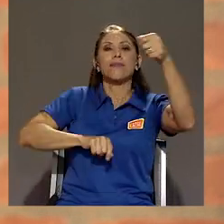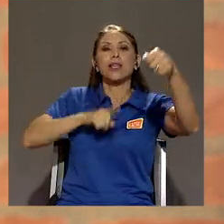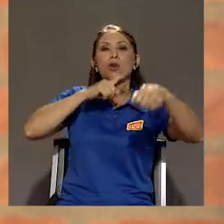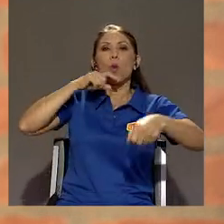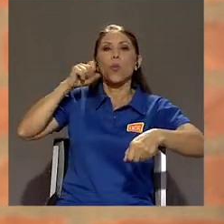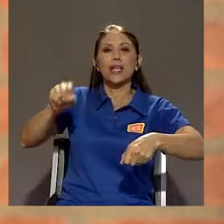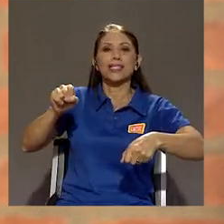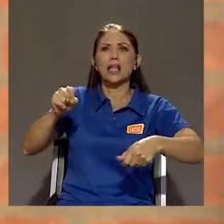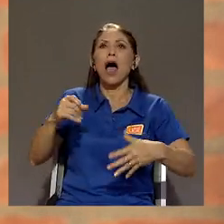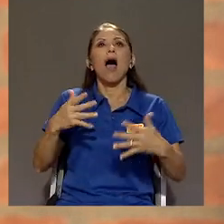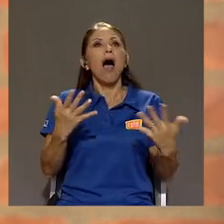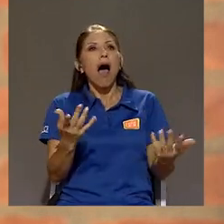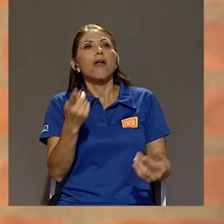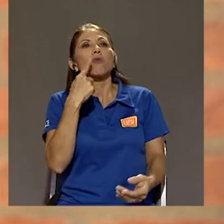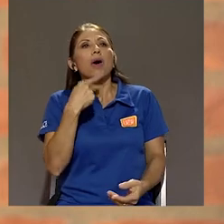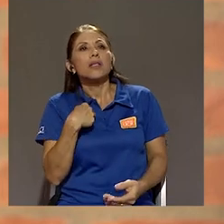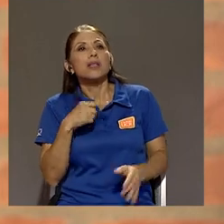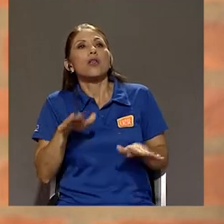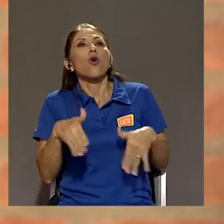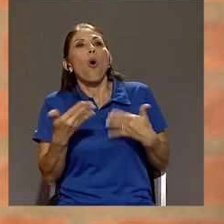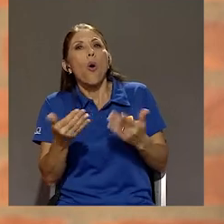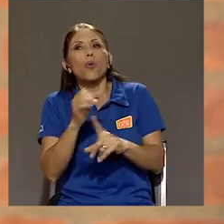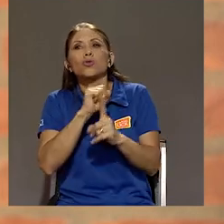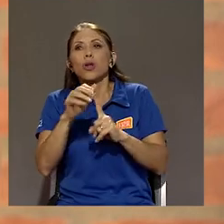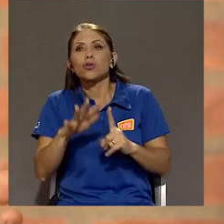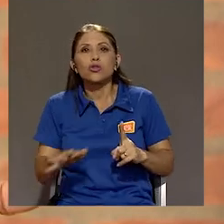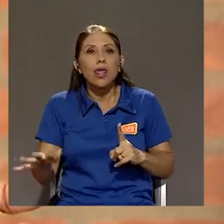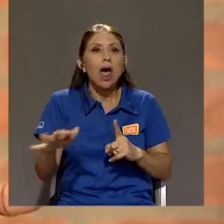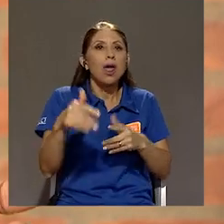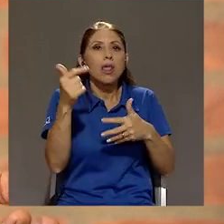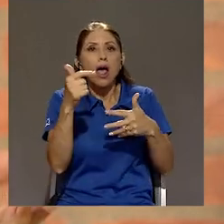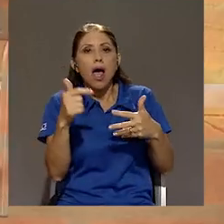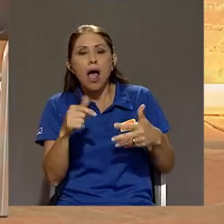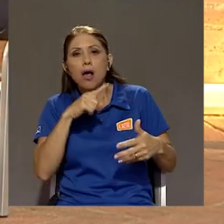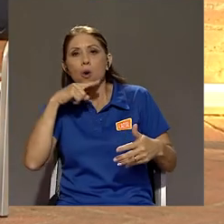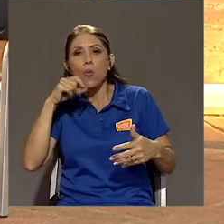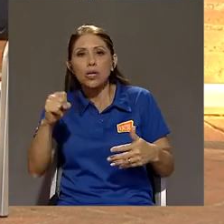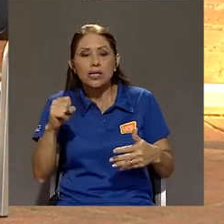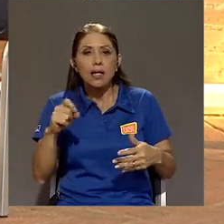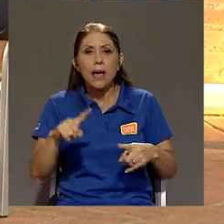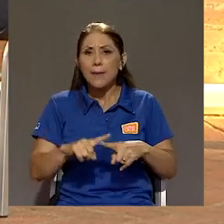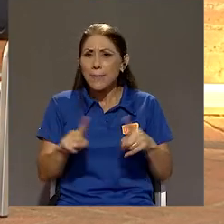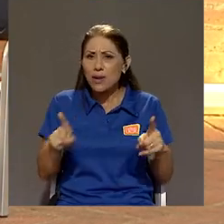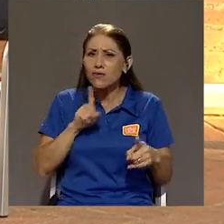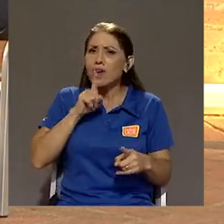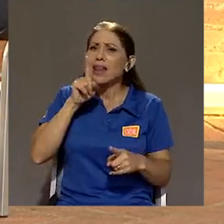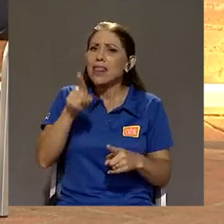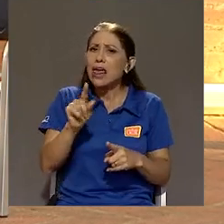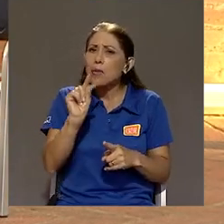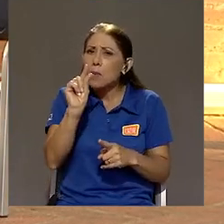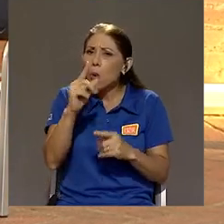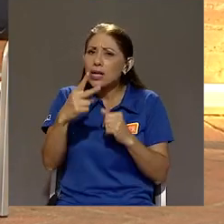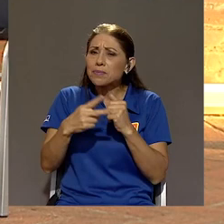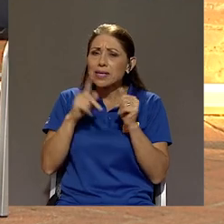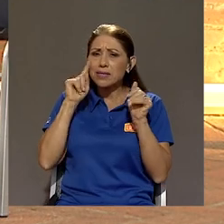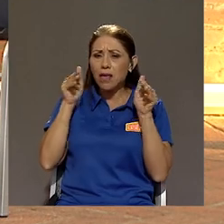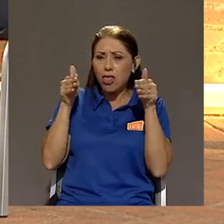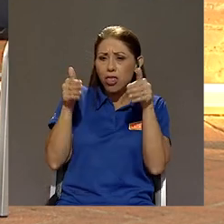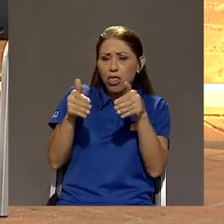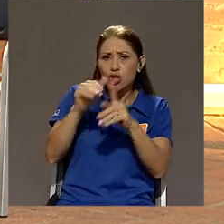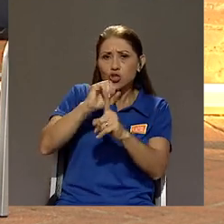comunista, ¿verdad? Bueno, él nos va a decir cómo es una sociedad común, y en realidad hay muy pocas alusiones a esa